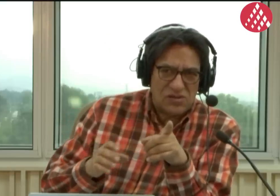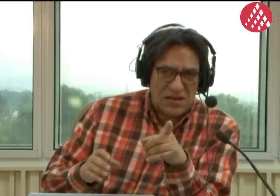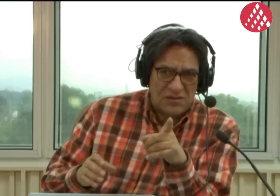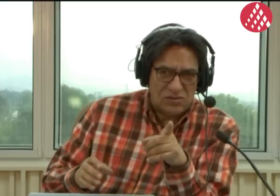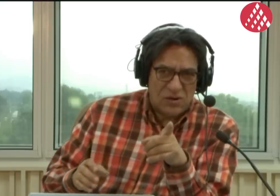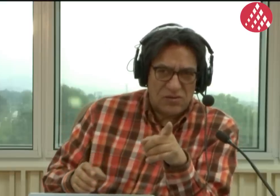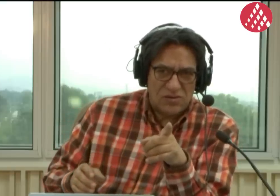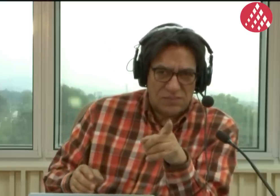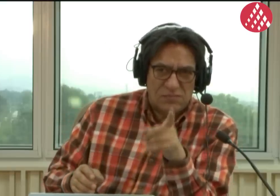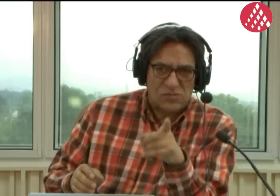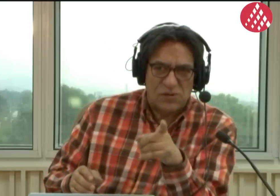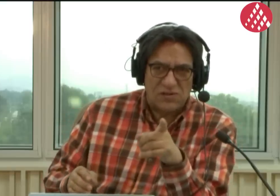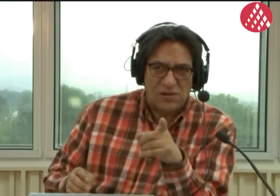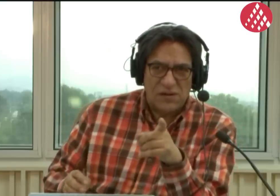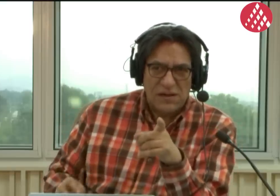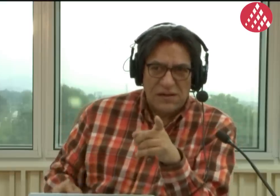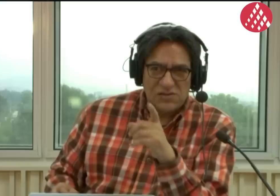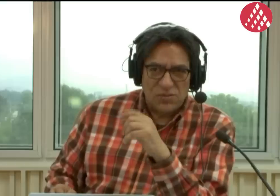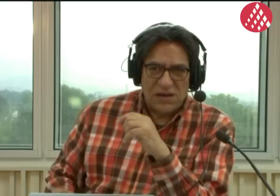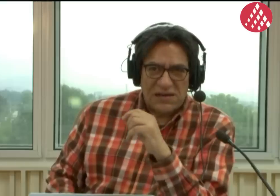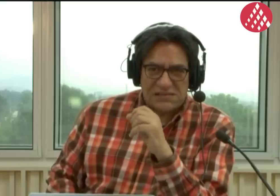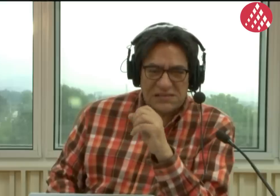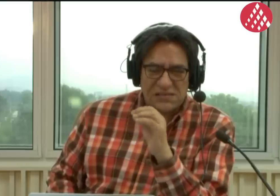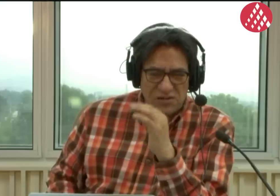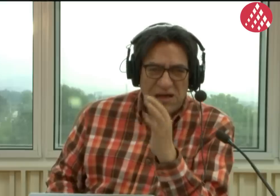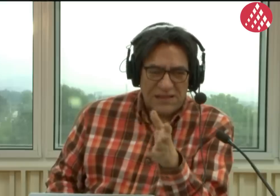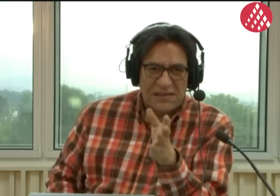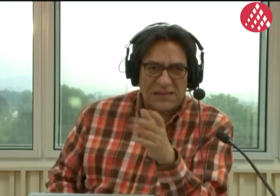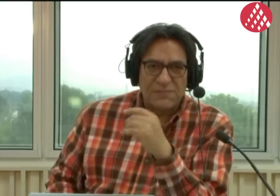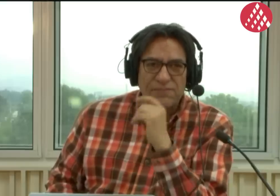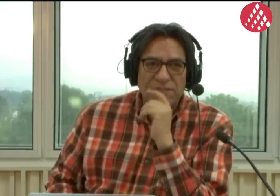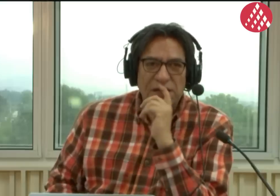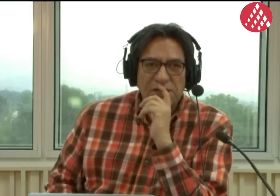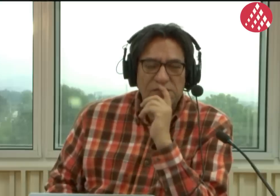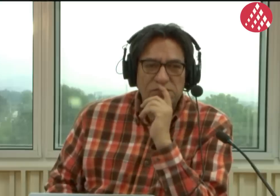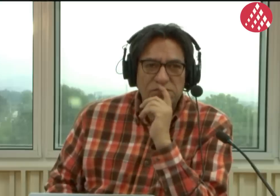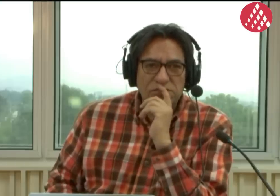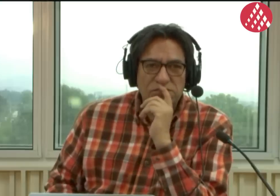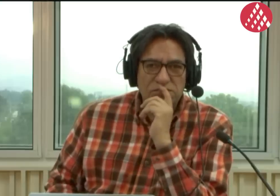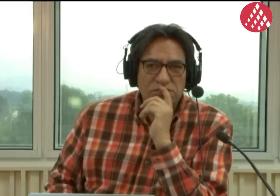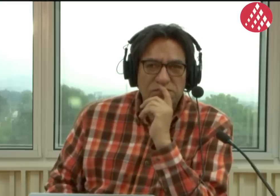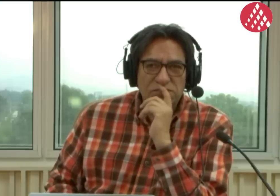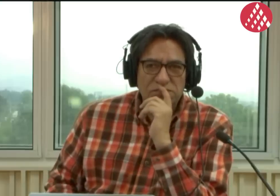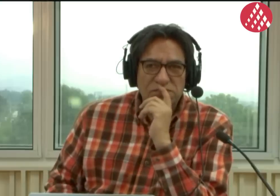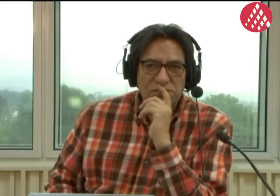audio, otro audio? Vamos poniéndolo. Sobre las adelante.